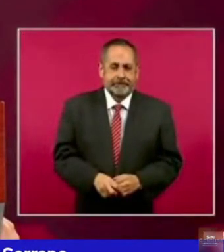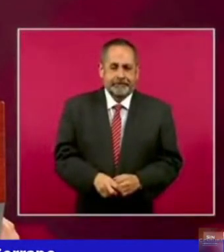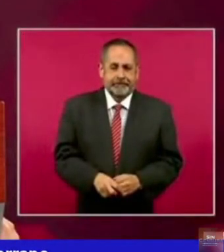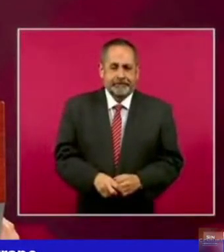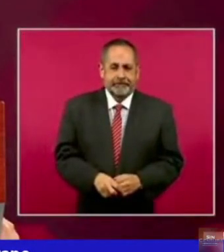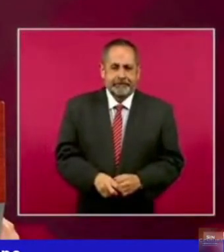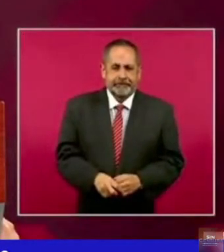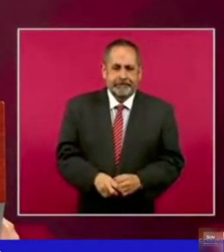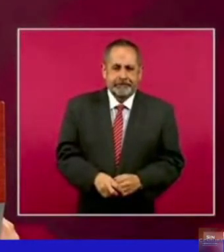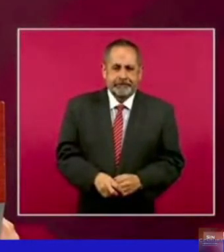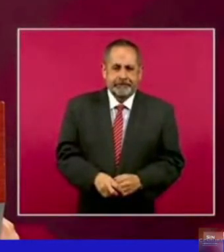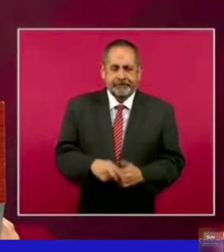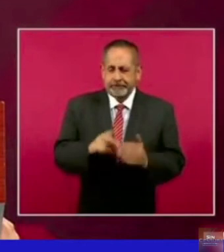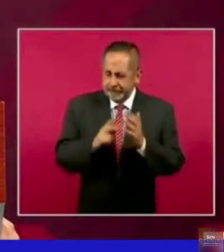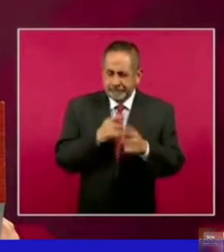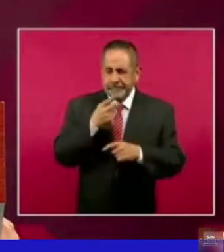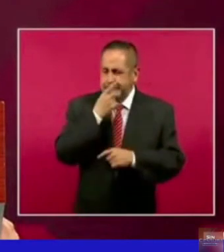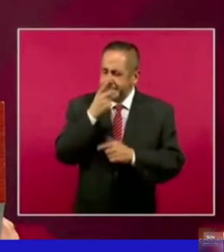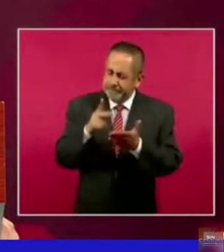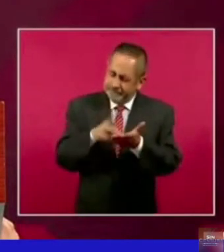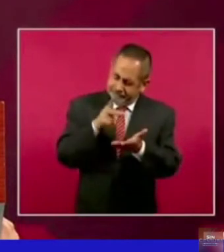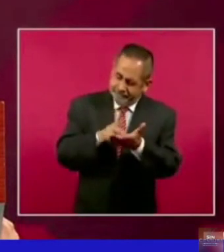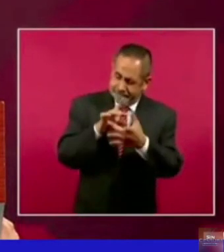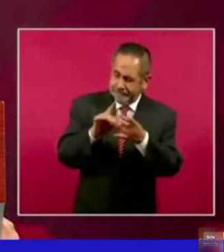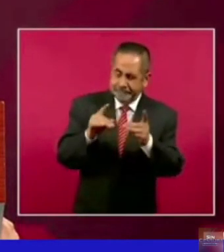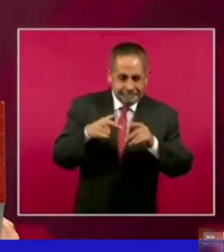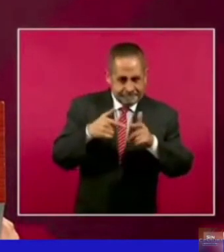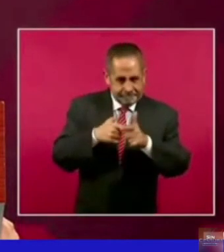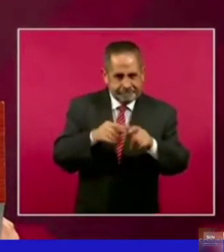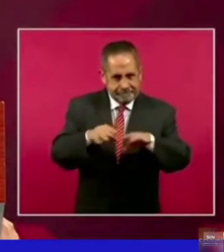porque hay que insistir